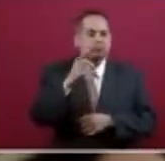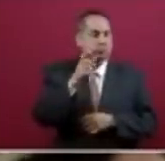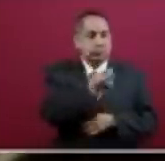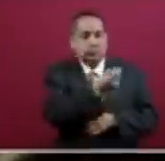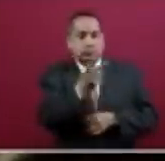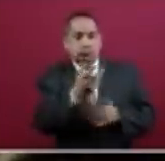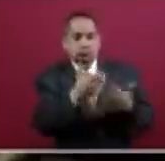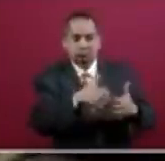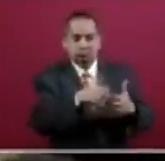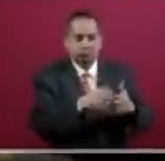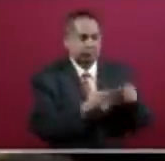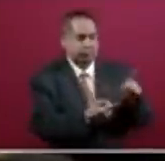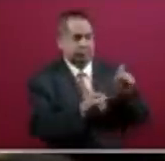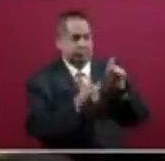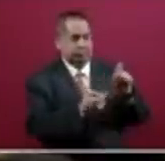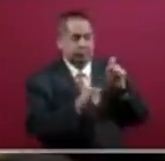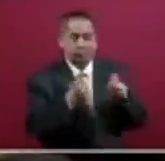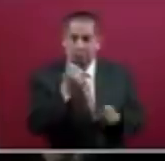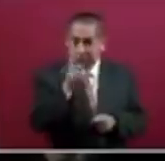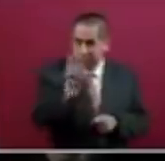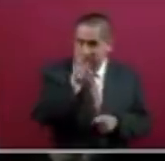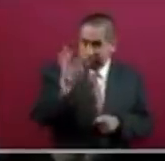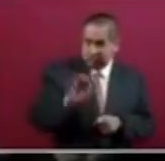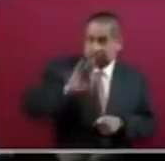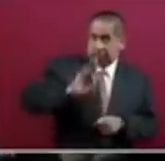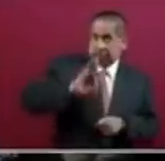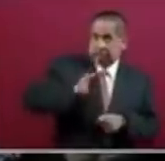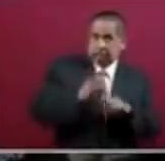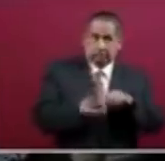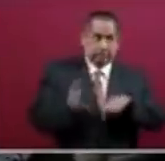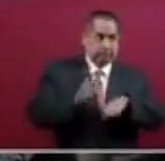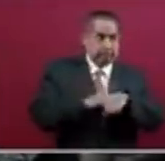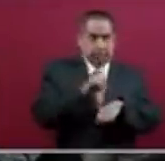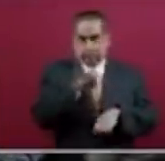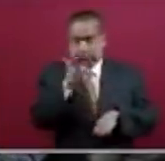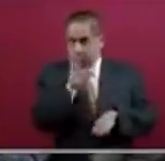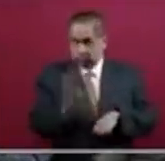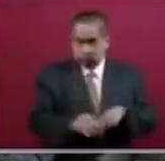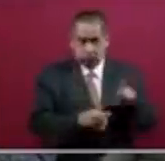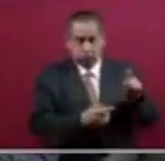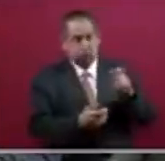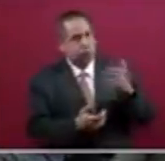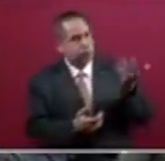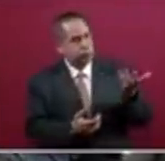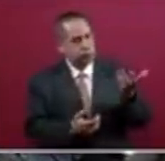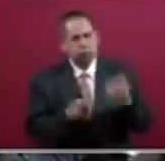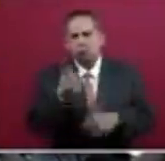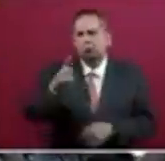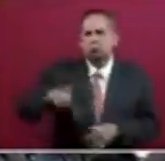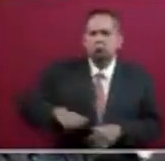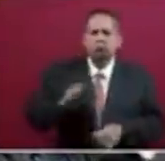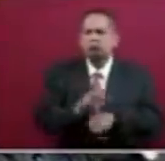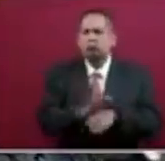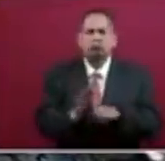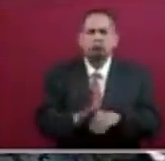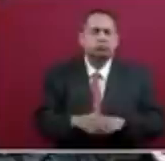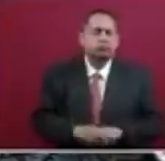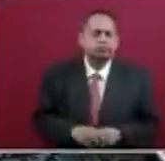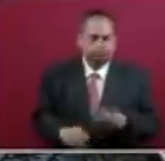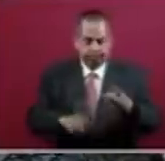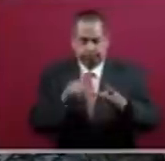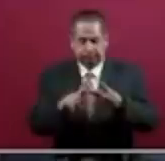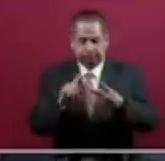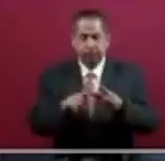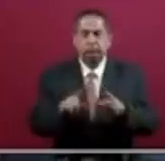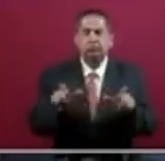su gobierno para tratar de ayudar a la gente en ese sentido? Y la segunda pregunta, presidente, sería sobre la Guardia